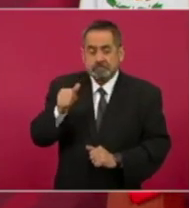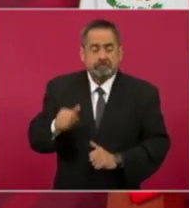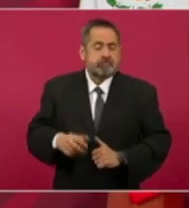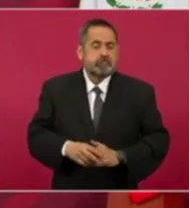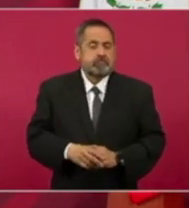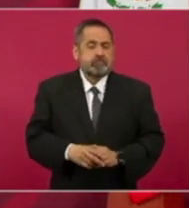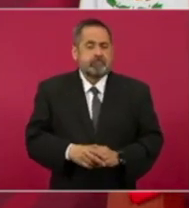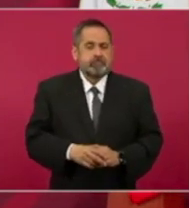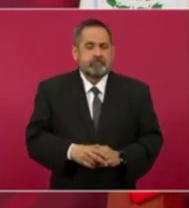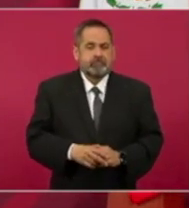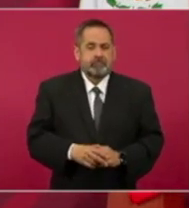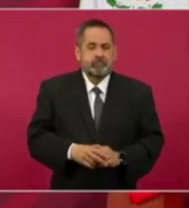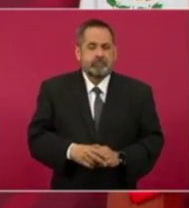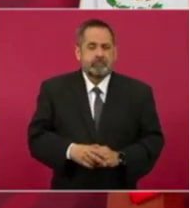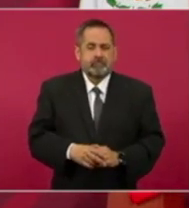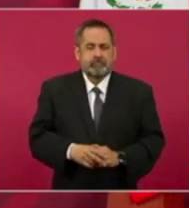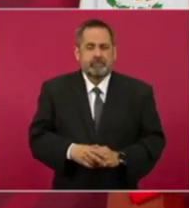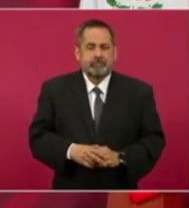desde